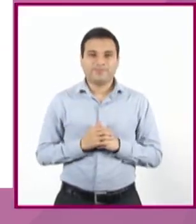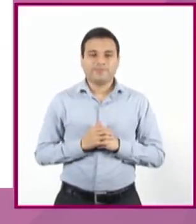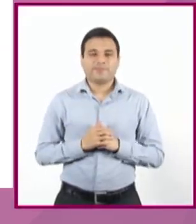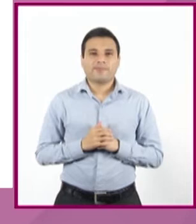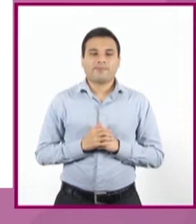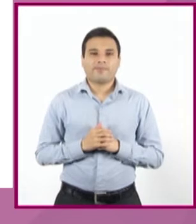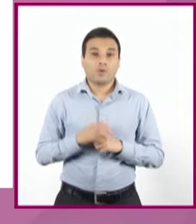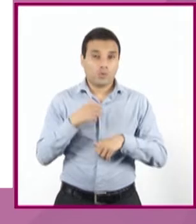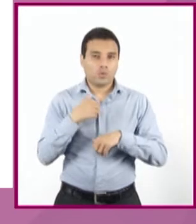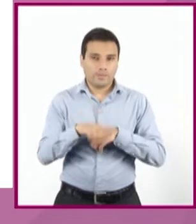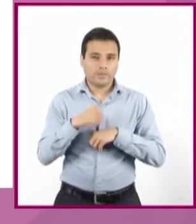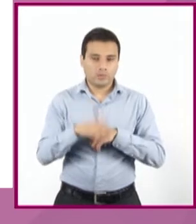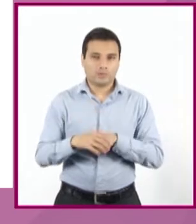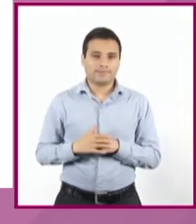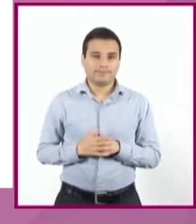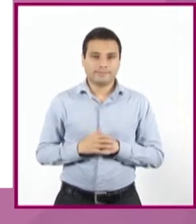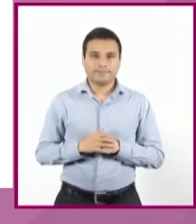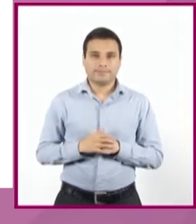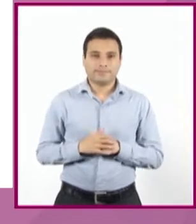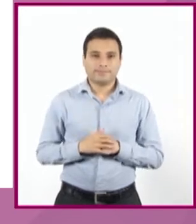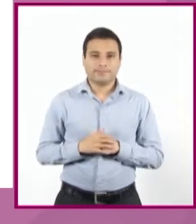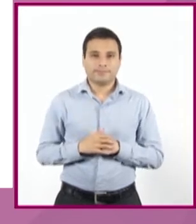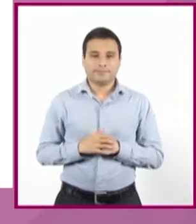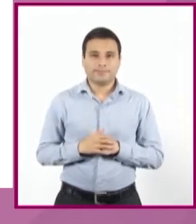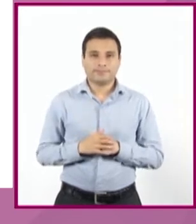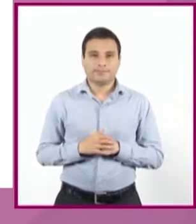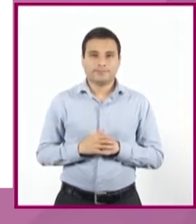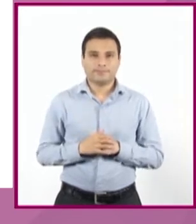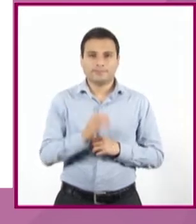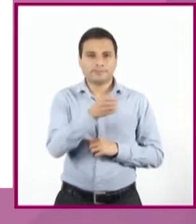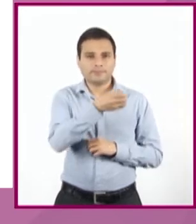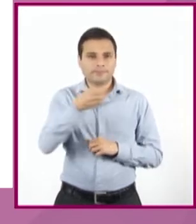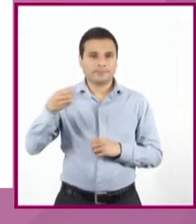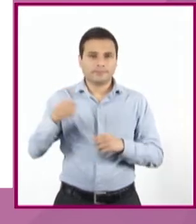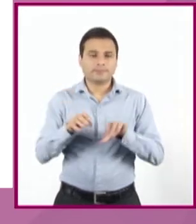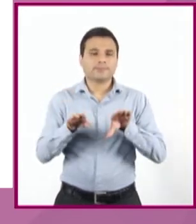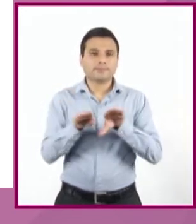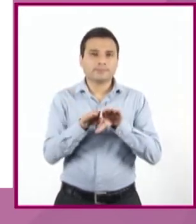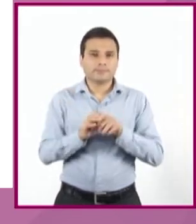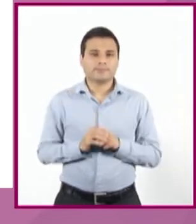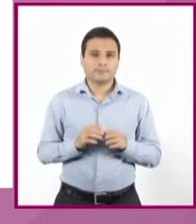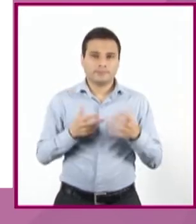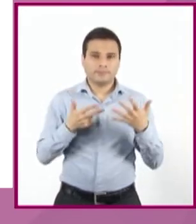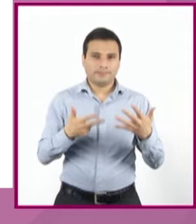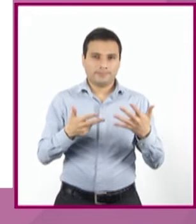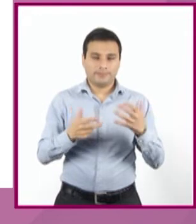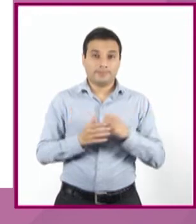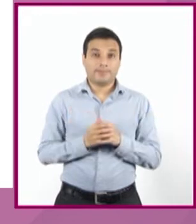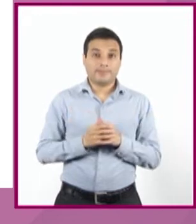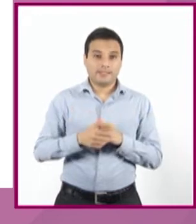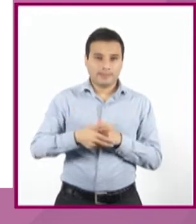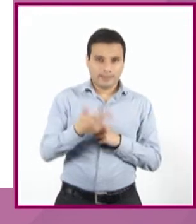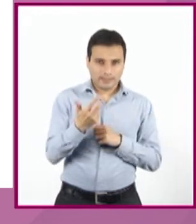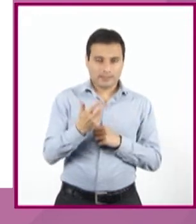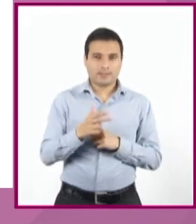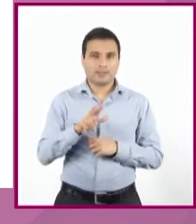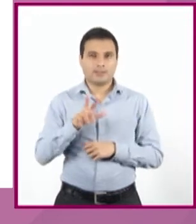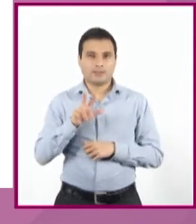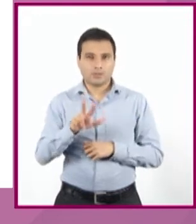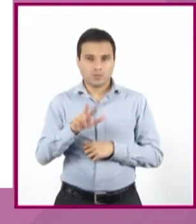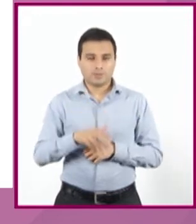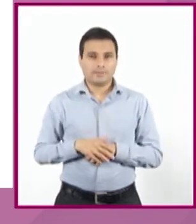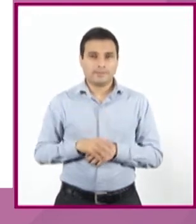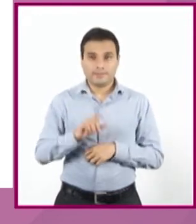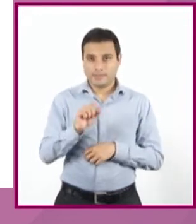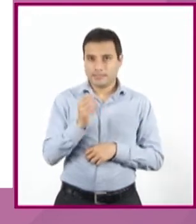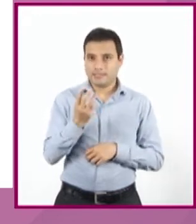de números. Los primeros términos de la sucesión son 8, 13, 18,